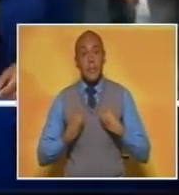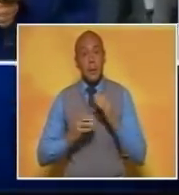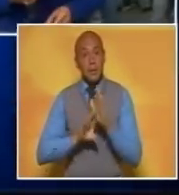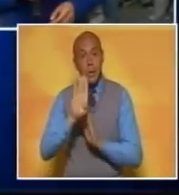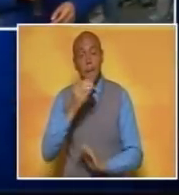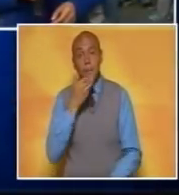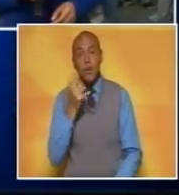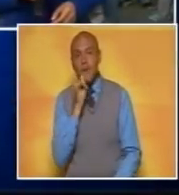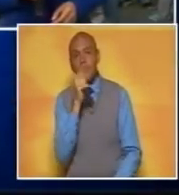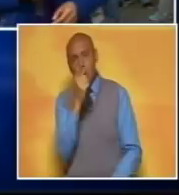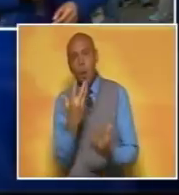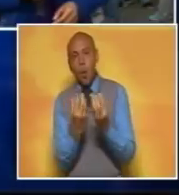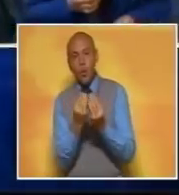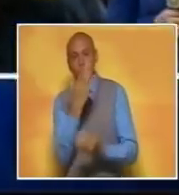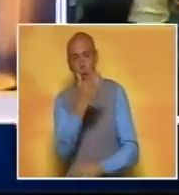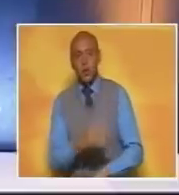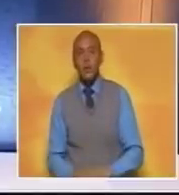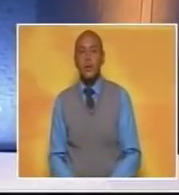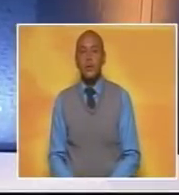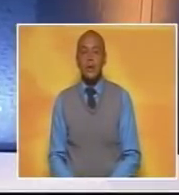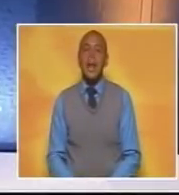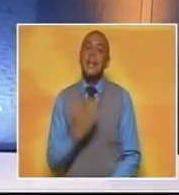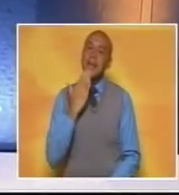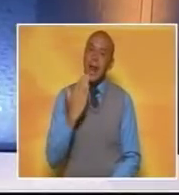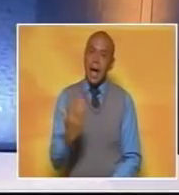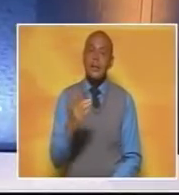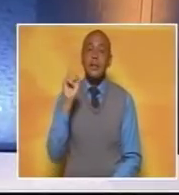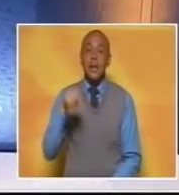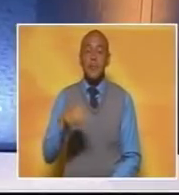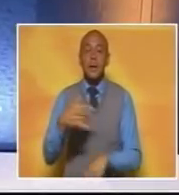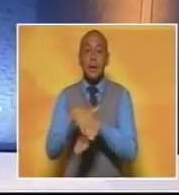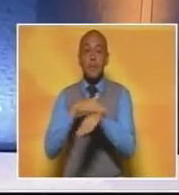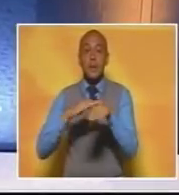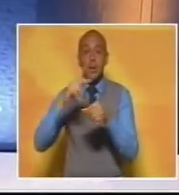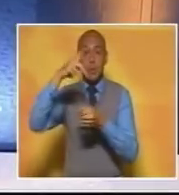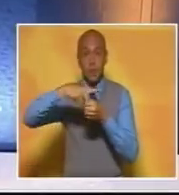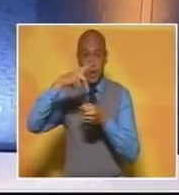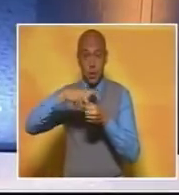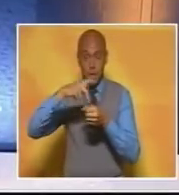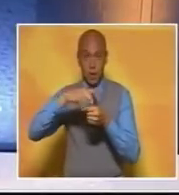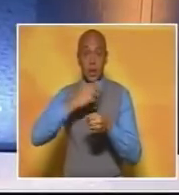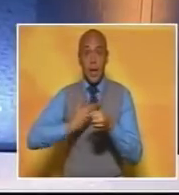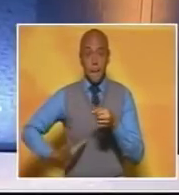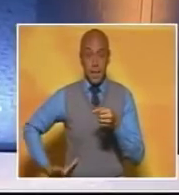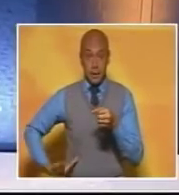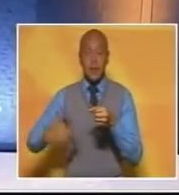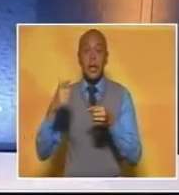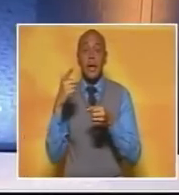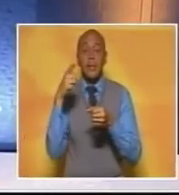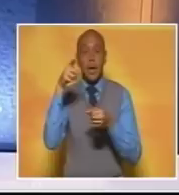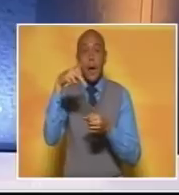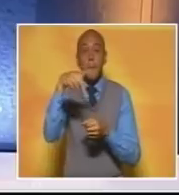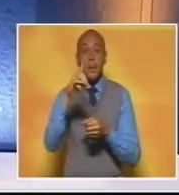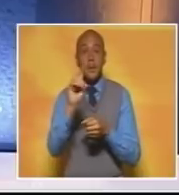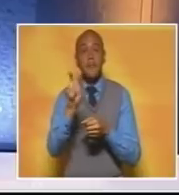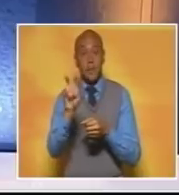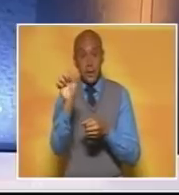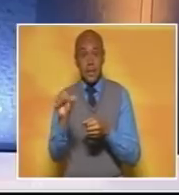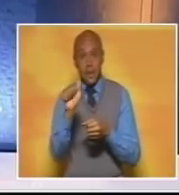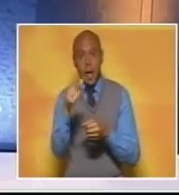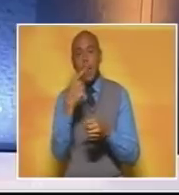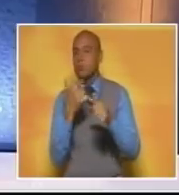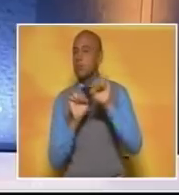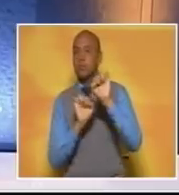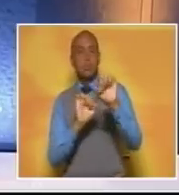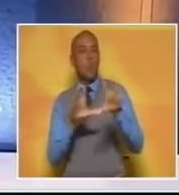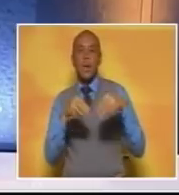información regresamos con ustedes. Muchísimas gracias, Nelcy. El ministro de Petróleo de Venezuela y presidente de PDVSA, Manuel Quevedo, rechaza las acusaciones del gobierno de